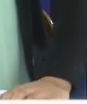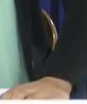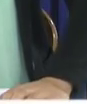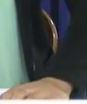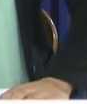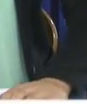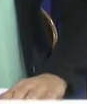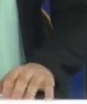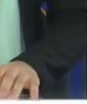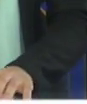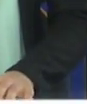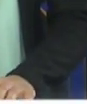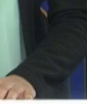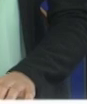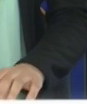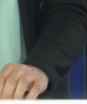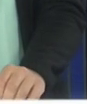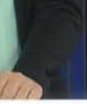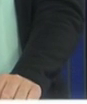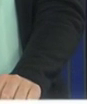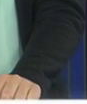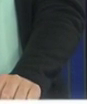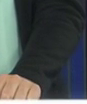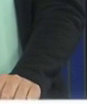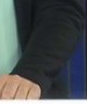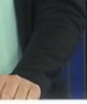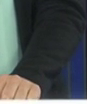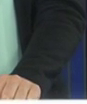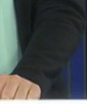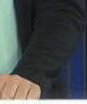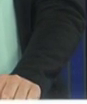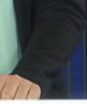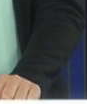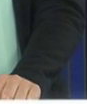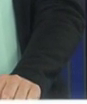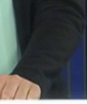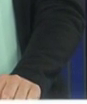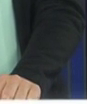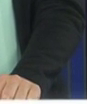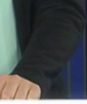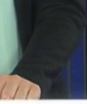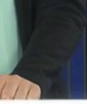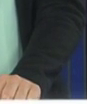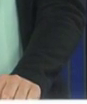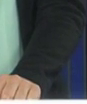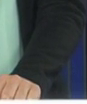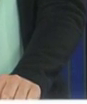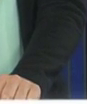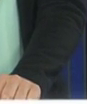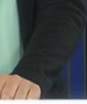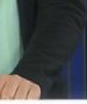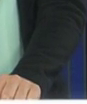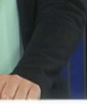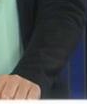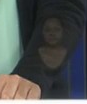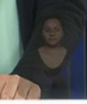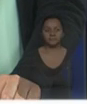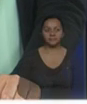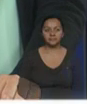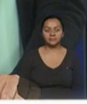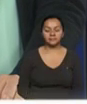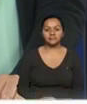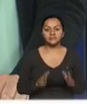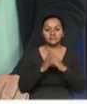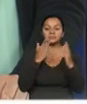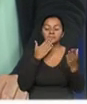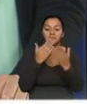Muchas gracias por continuar con nosotros a través de la señal de Tele Ciudadana. Seguimos informando. En menos de 24 horas, los